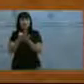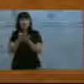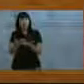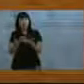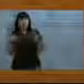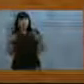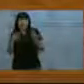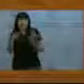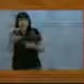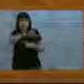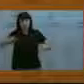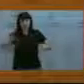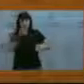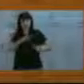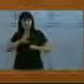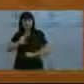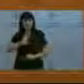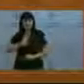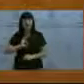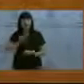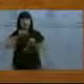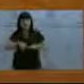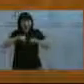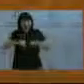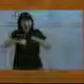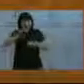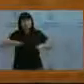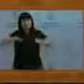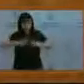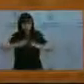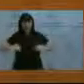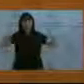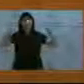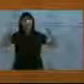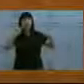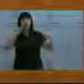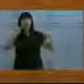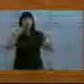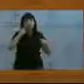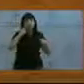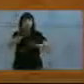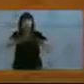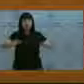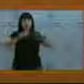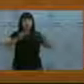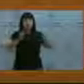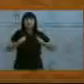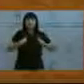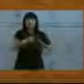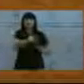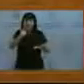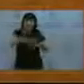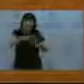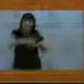las medallas de Asturias. Que quienes ocupamos estos escaños nos demos cuenta de que los asturianos nos exigen responsabilidad,